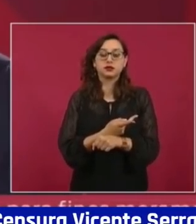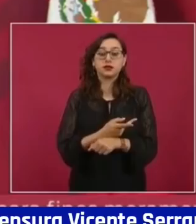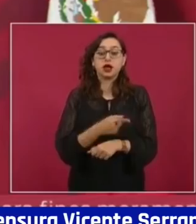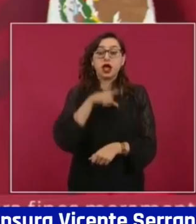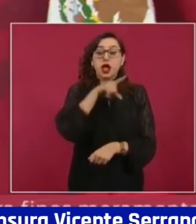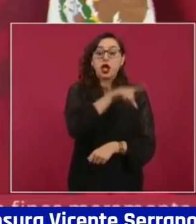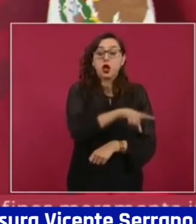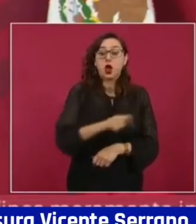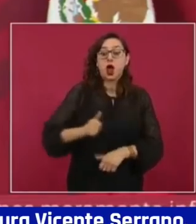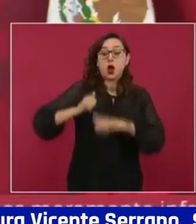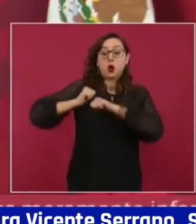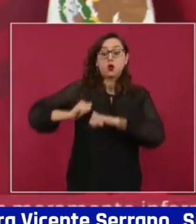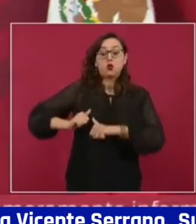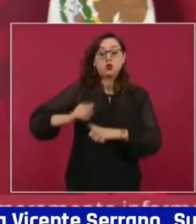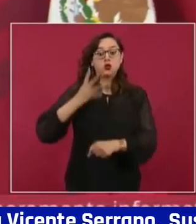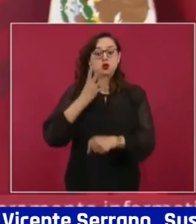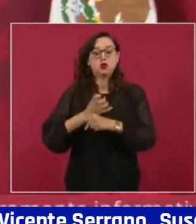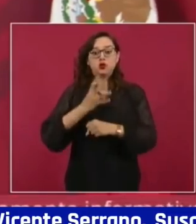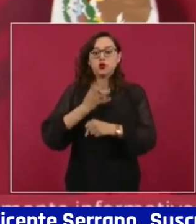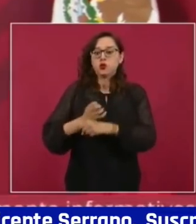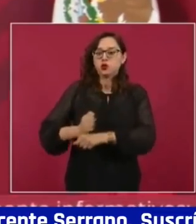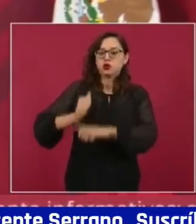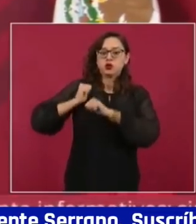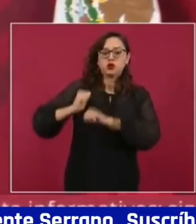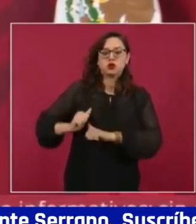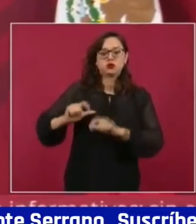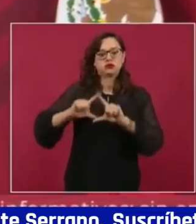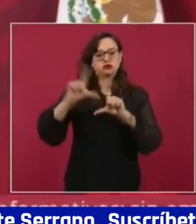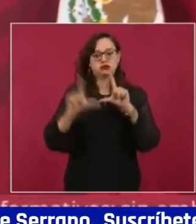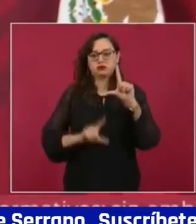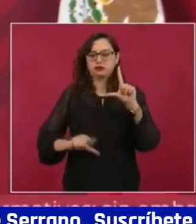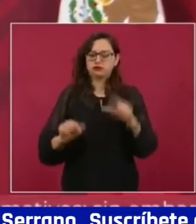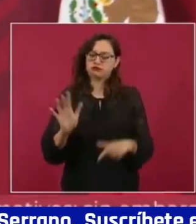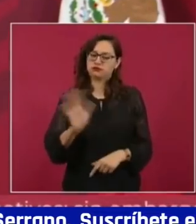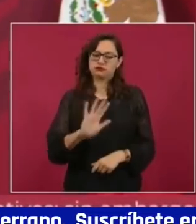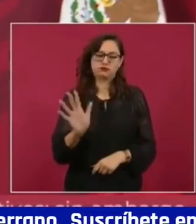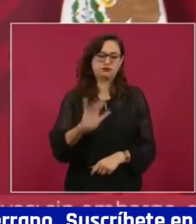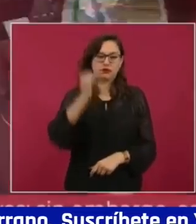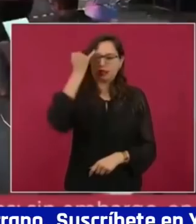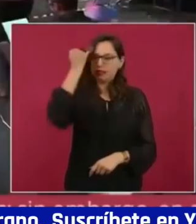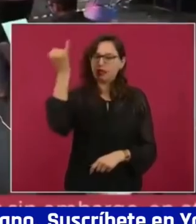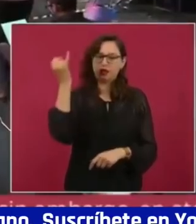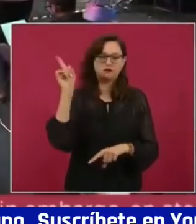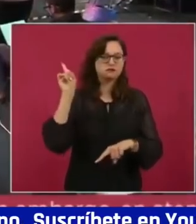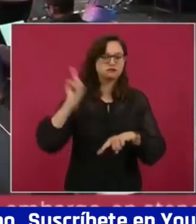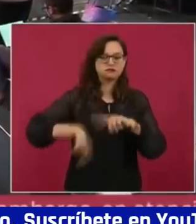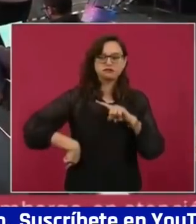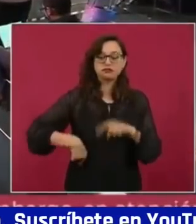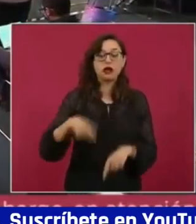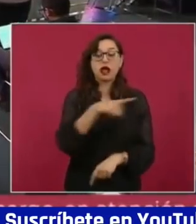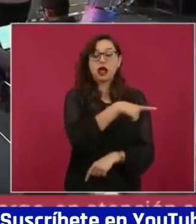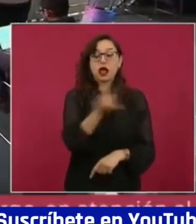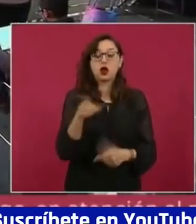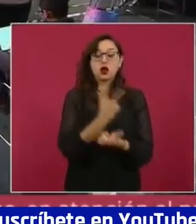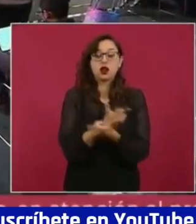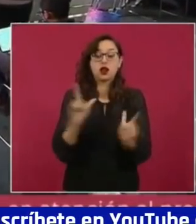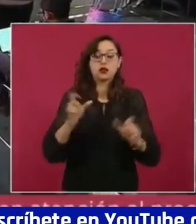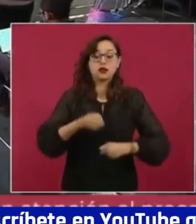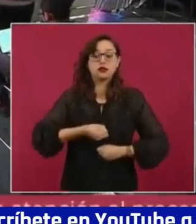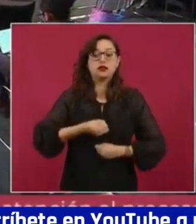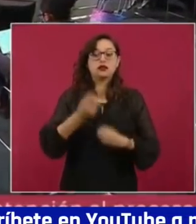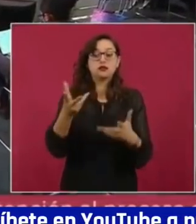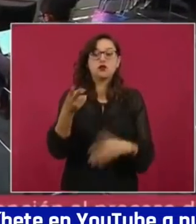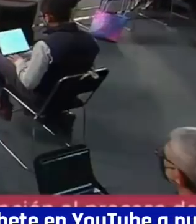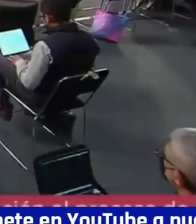el presidente de la Corte y que sean las instancias las que hablen, si hay alguna denuncia en contra del fiscal, pues que se